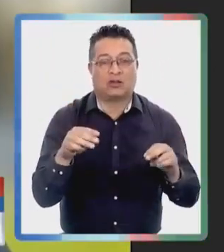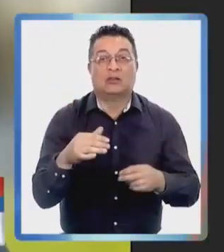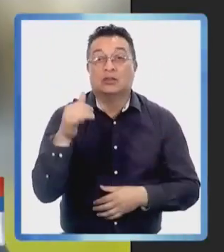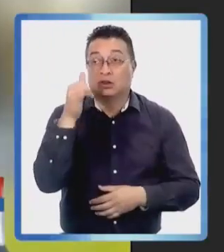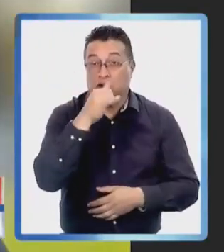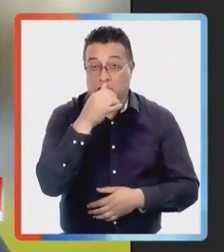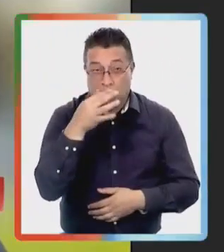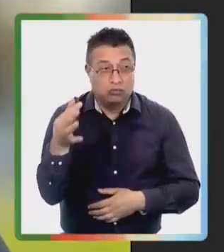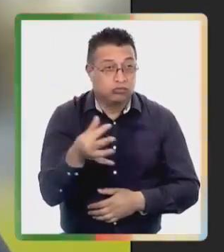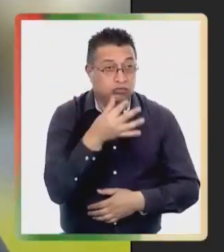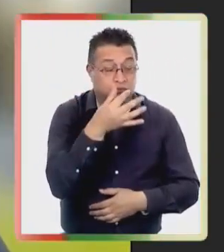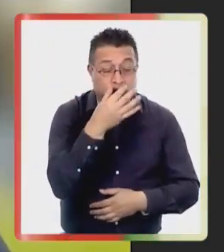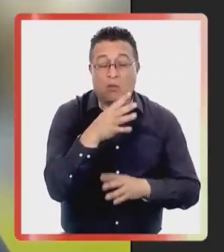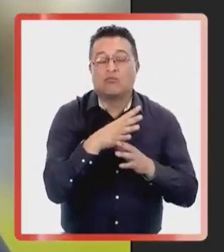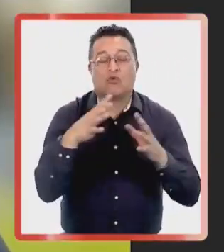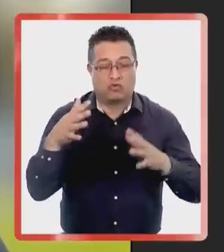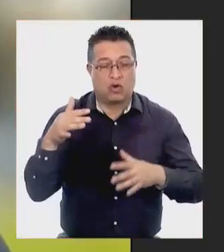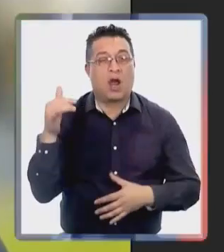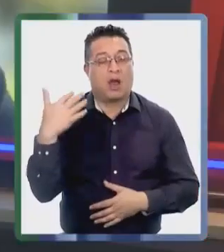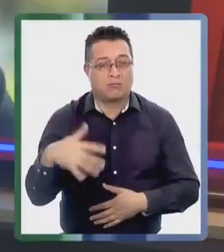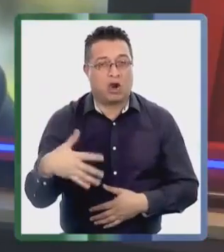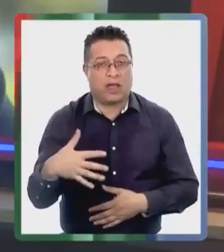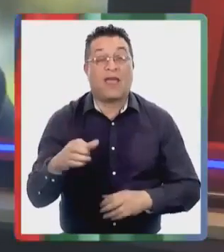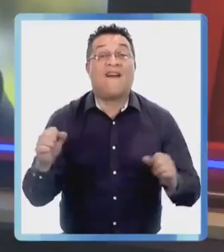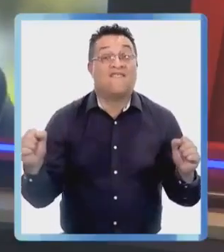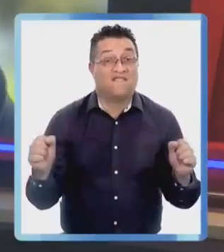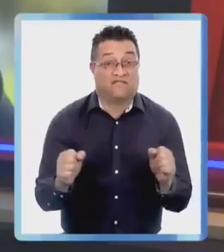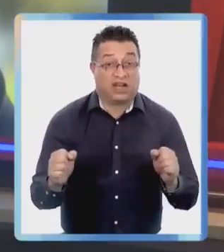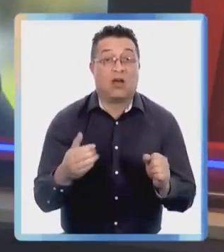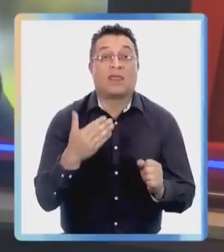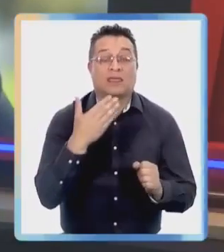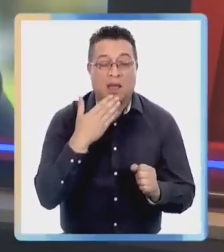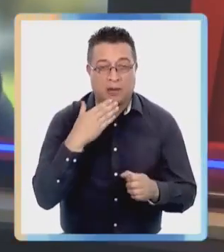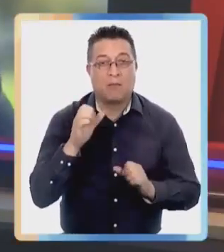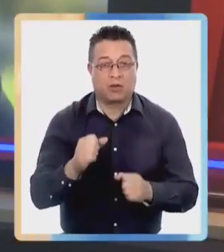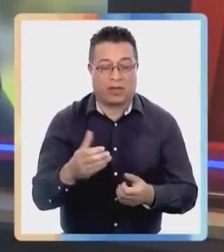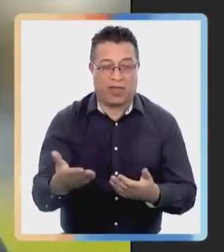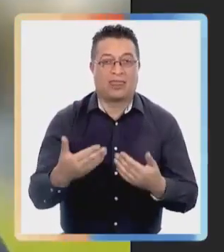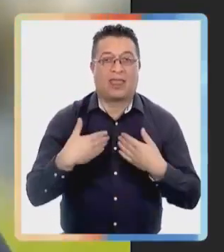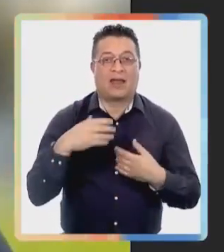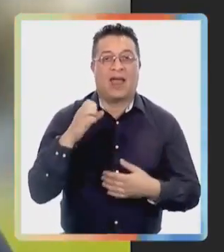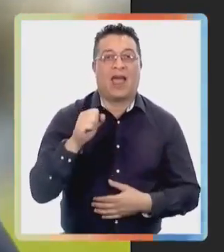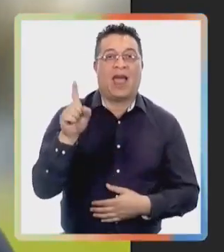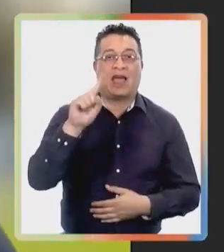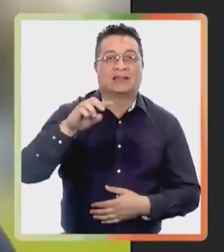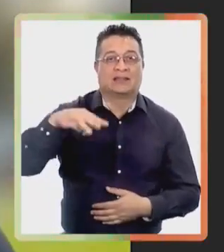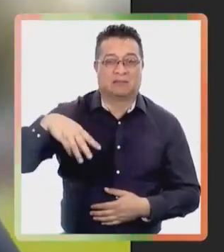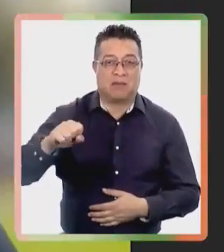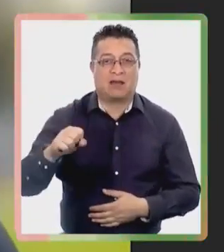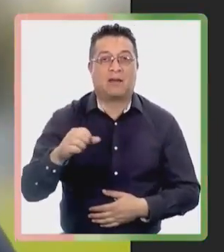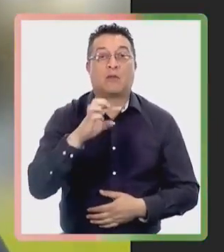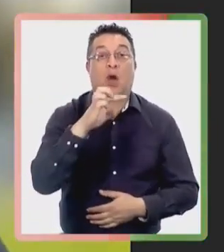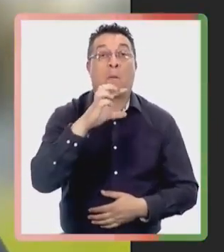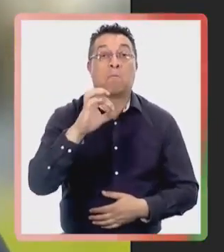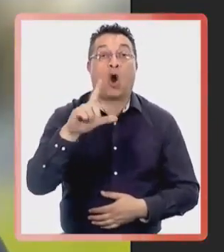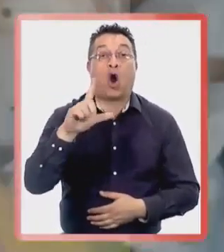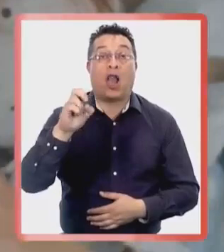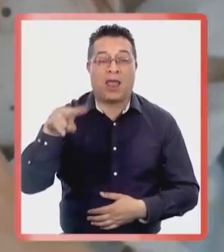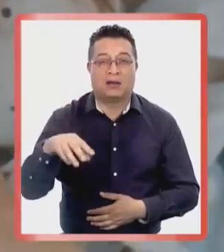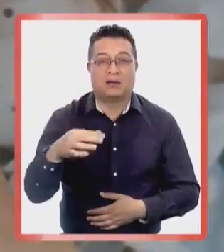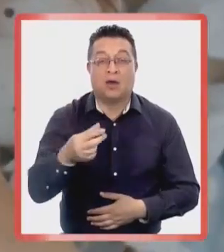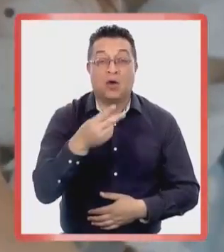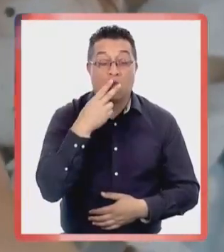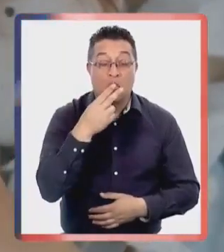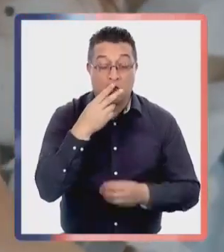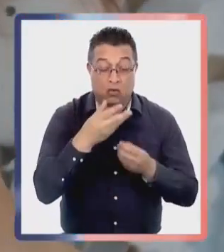La contaminación es un factor muy importante. El frío también puede producir crisis de asma. Los pólenes, el humo del